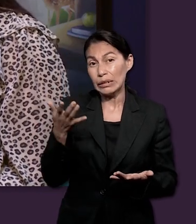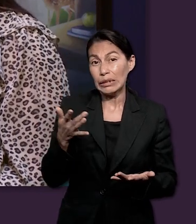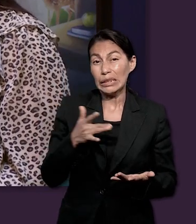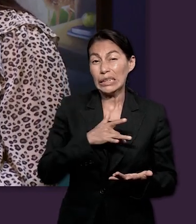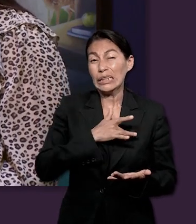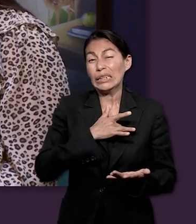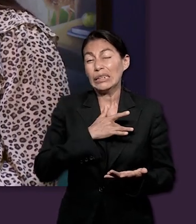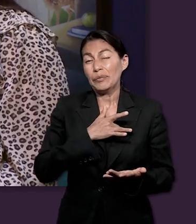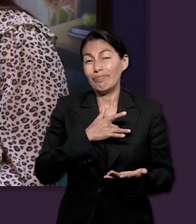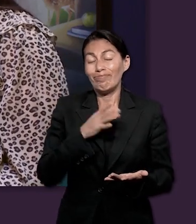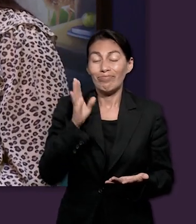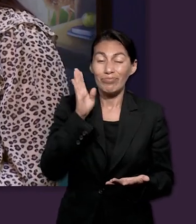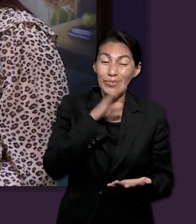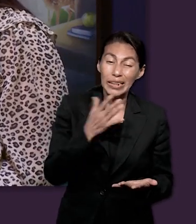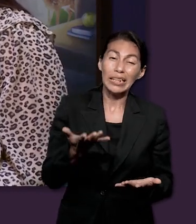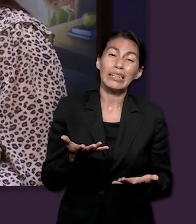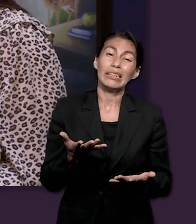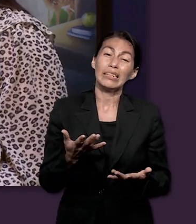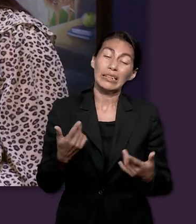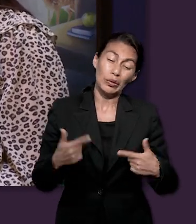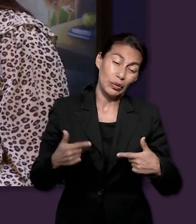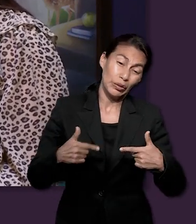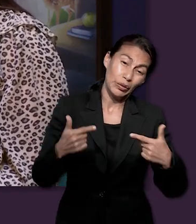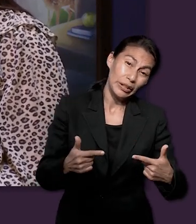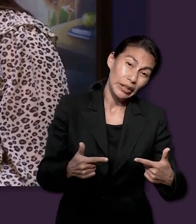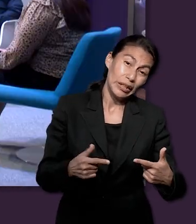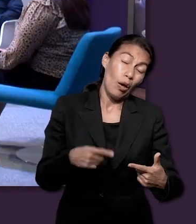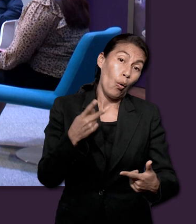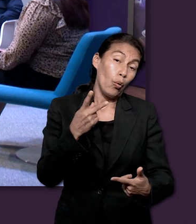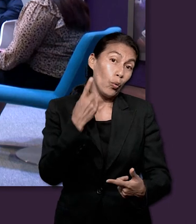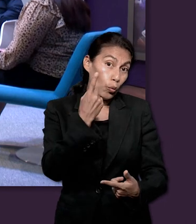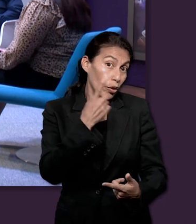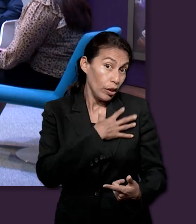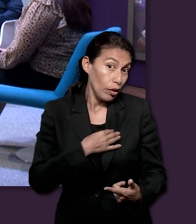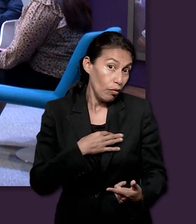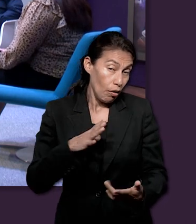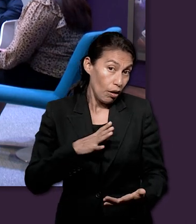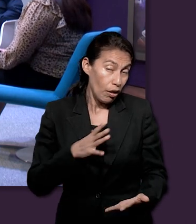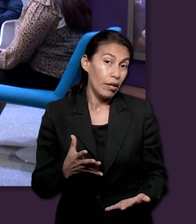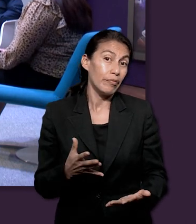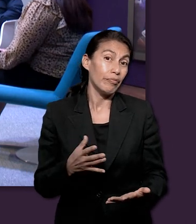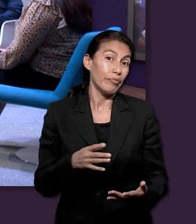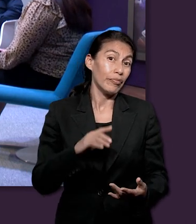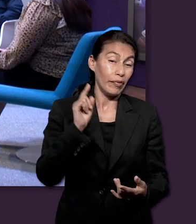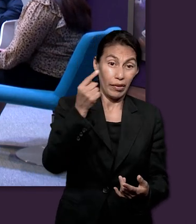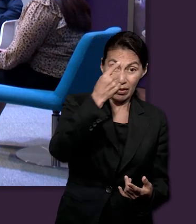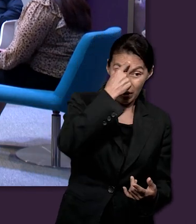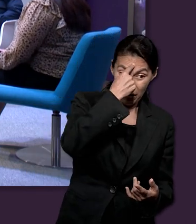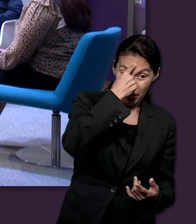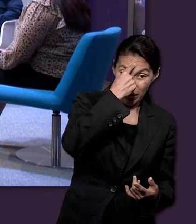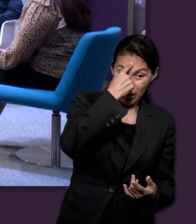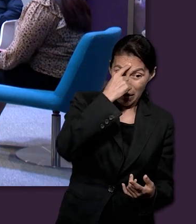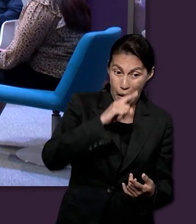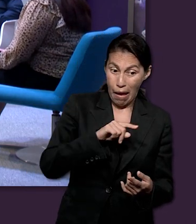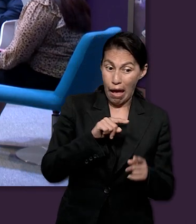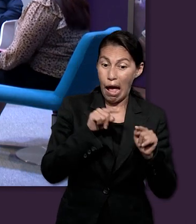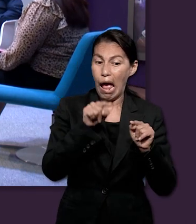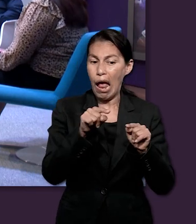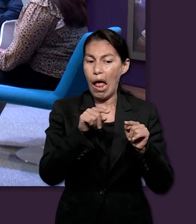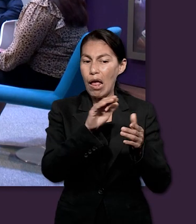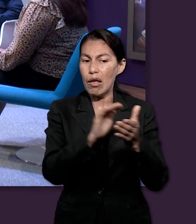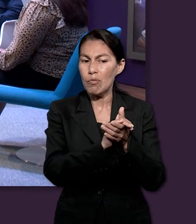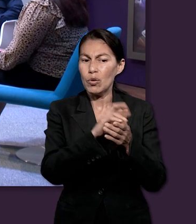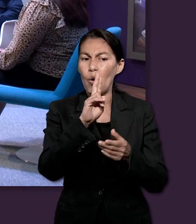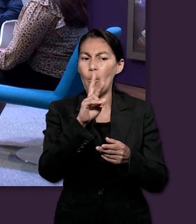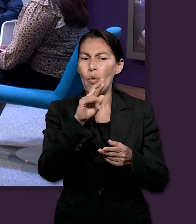hijo, David mandó a matar a Urías, lo mandó al frente de su ejército y terminó con su